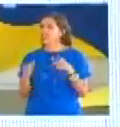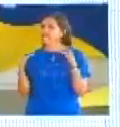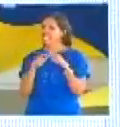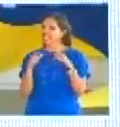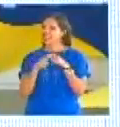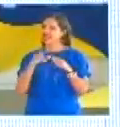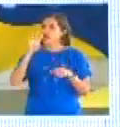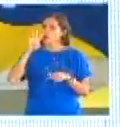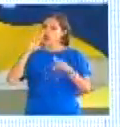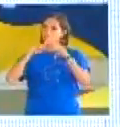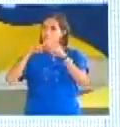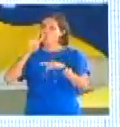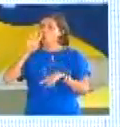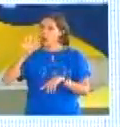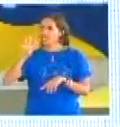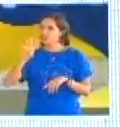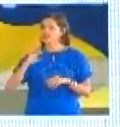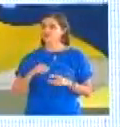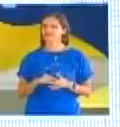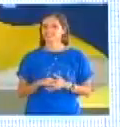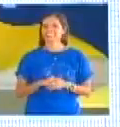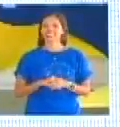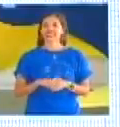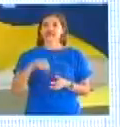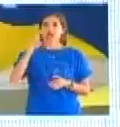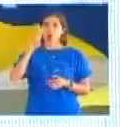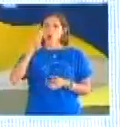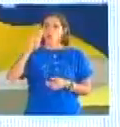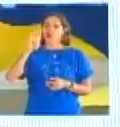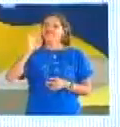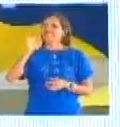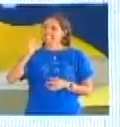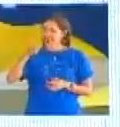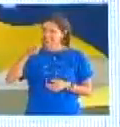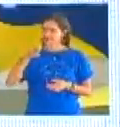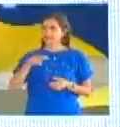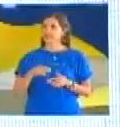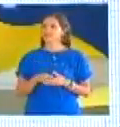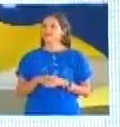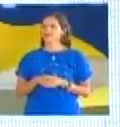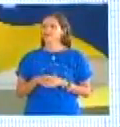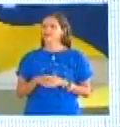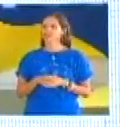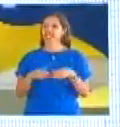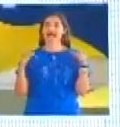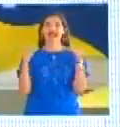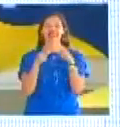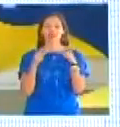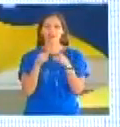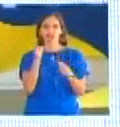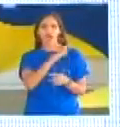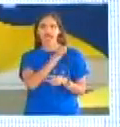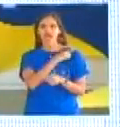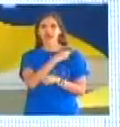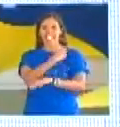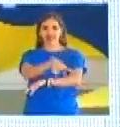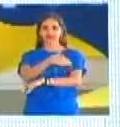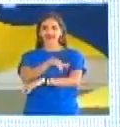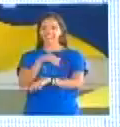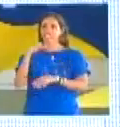del 4x4, de las VC, al equipo de los jefes de calle de los